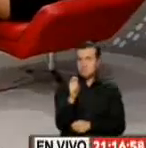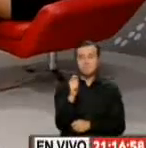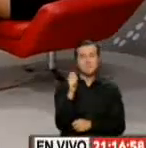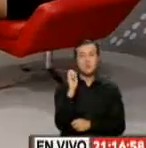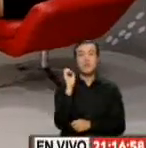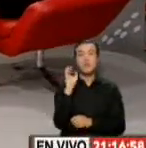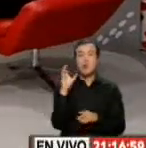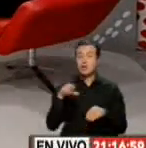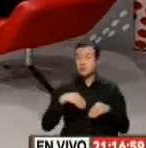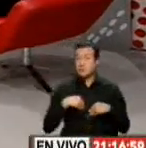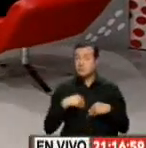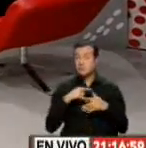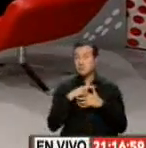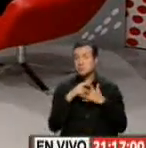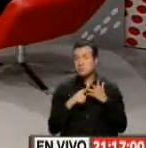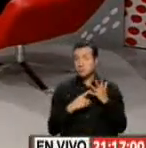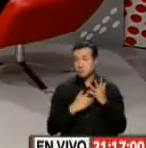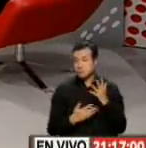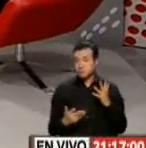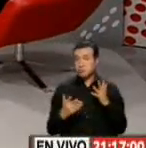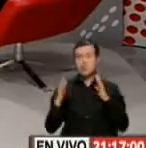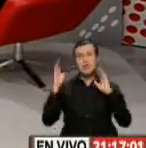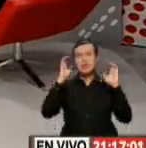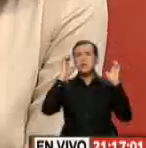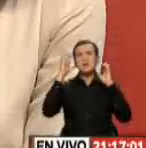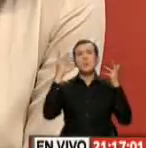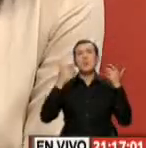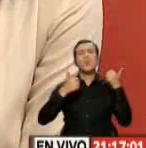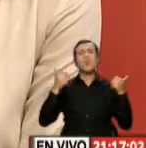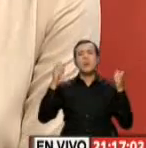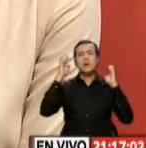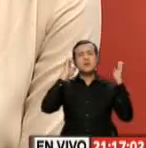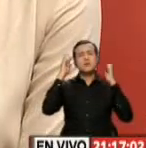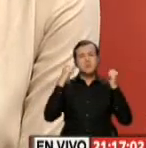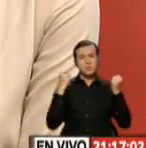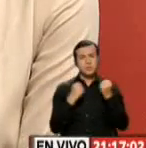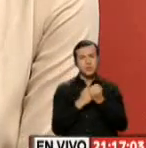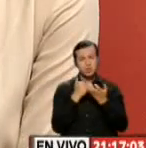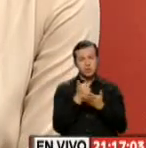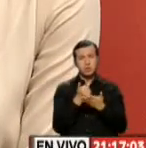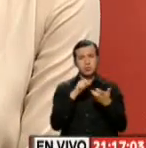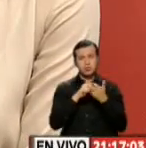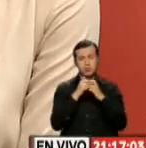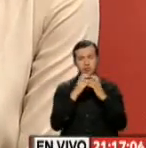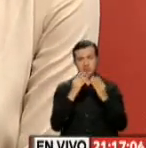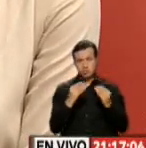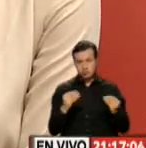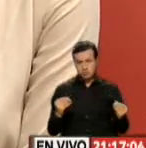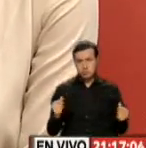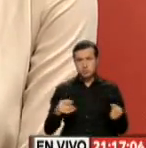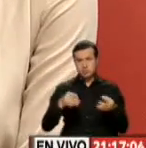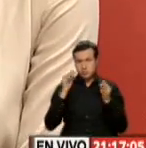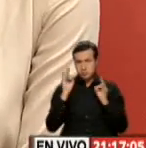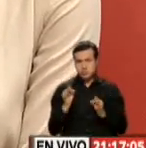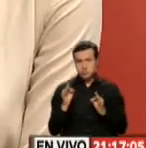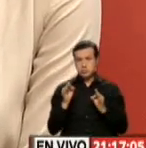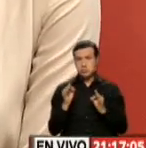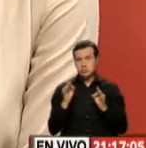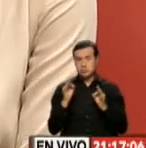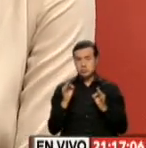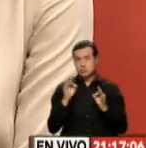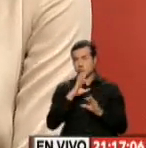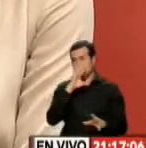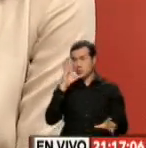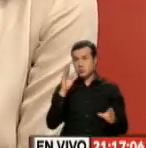acoger en este tipo de crisis humanitaria. ¿Pero qué estrategias podrían aportar a dar una solución o una respuesta inmediata y